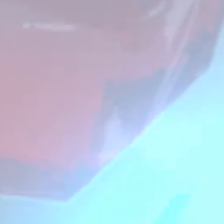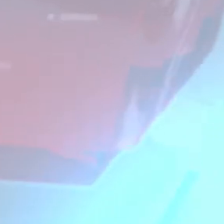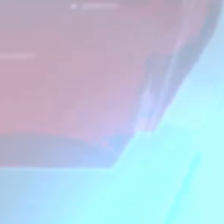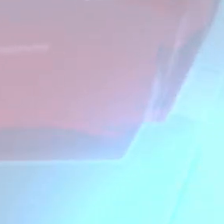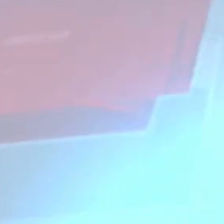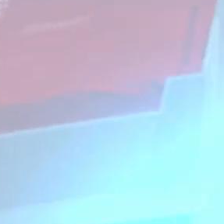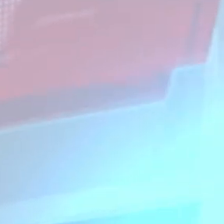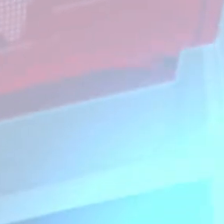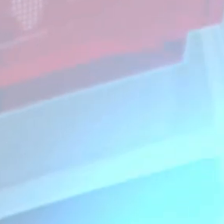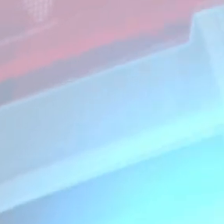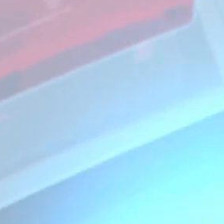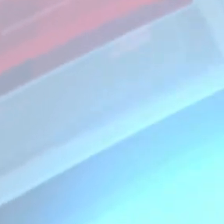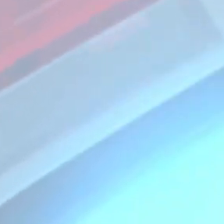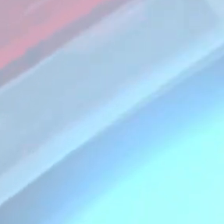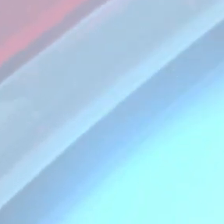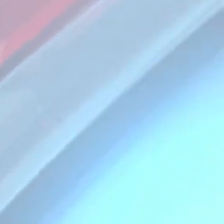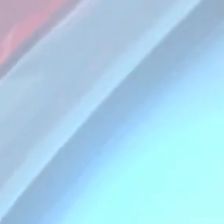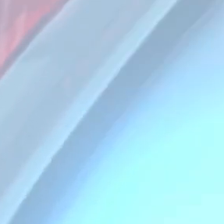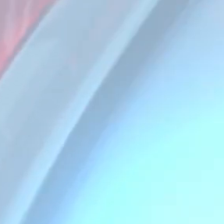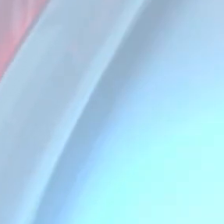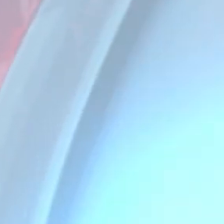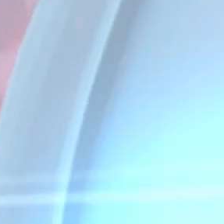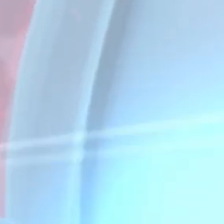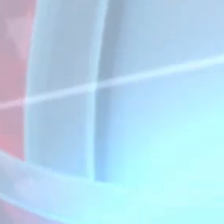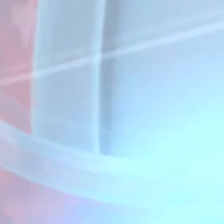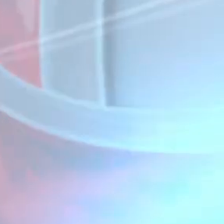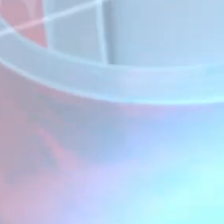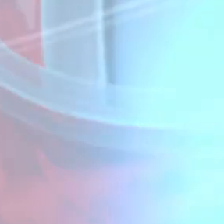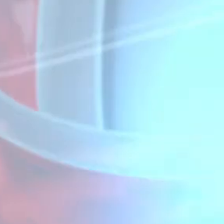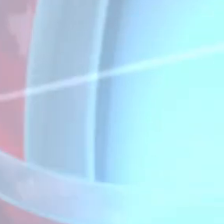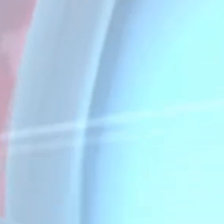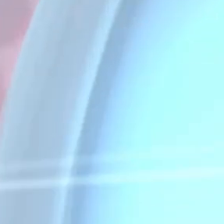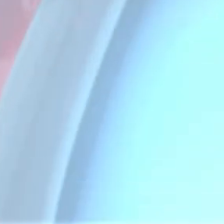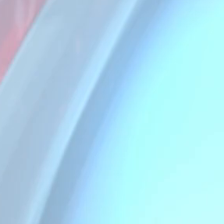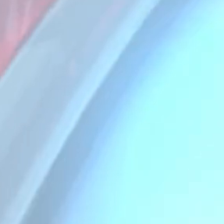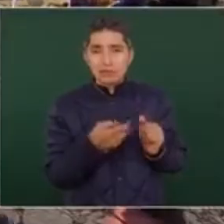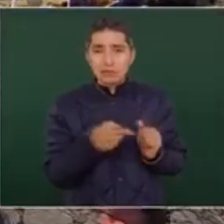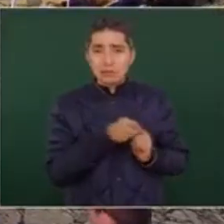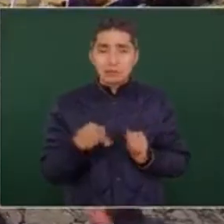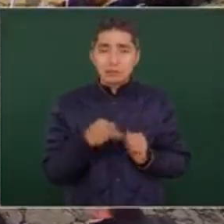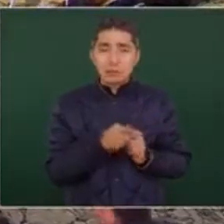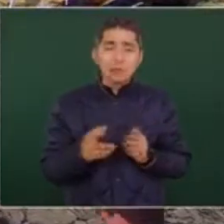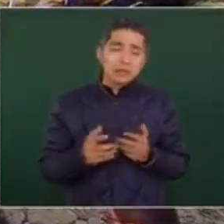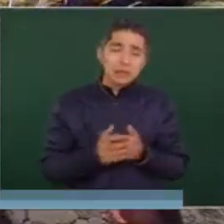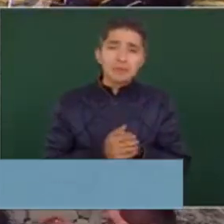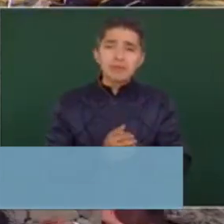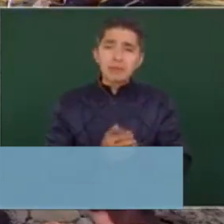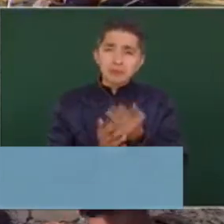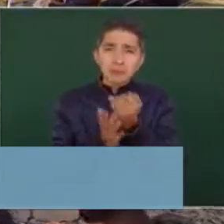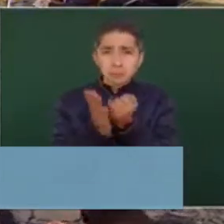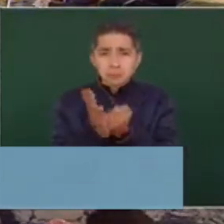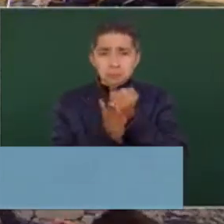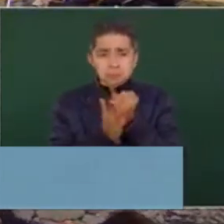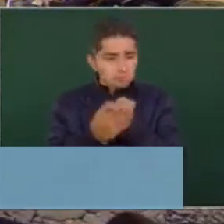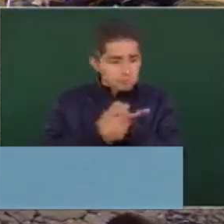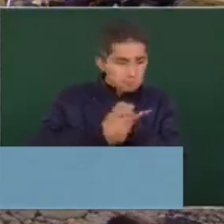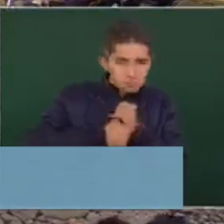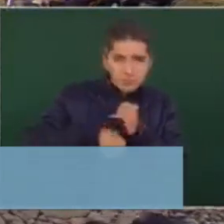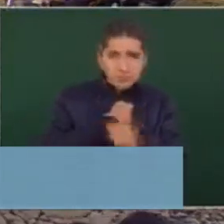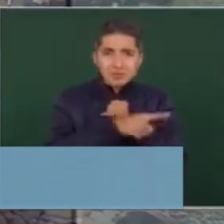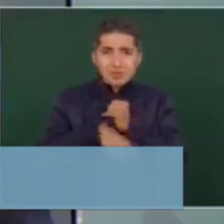el caso para esclarecer los hechos y llevar ante la justicia a los responsables. Hemos decidido en el Gabinete de